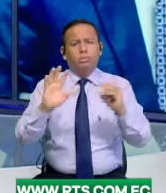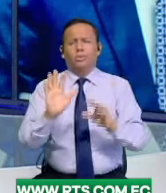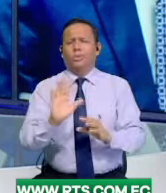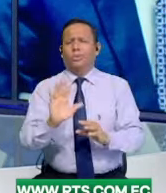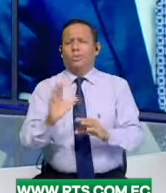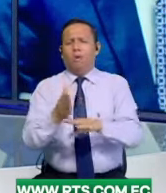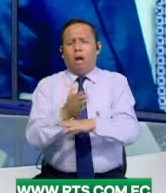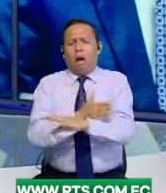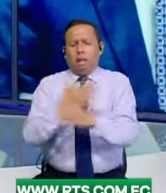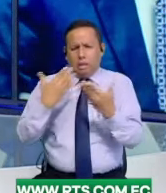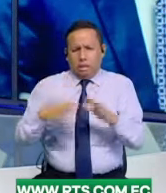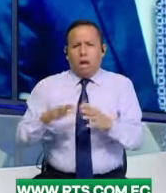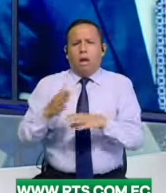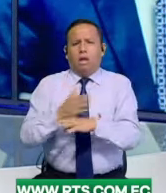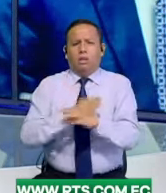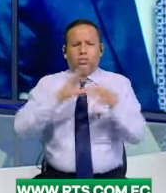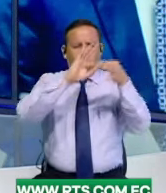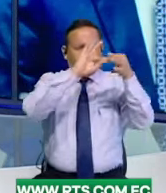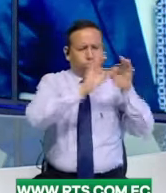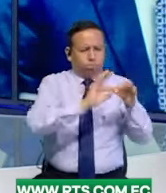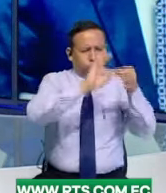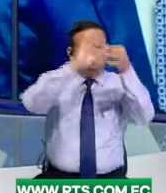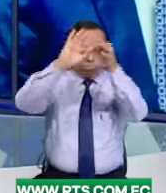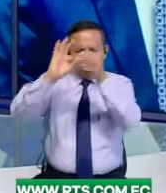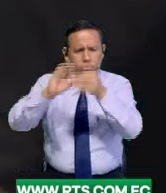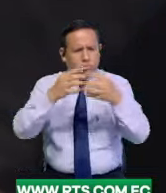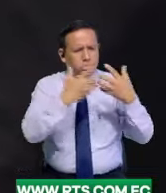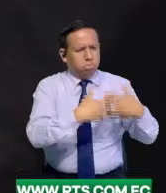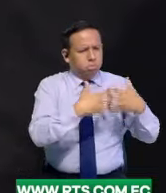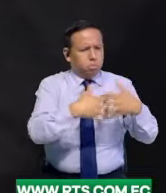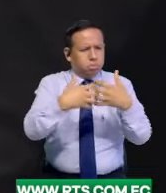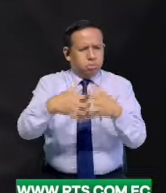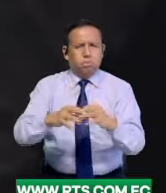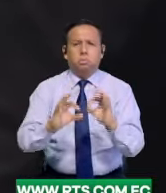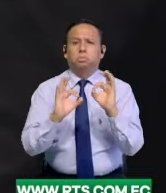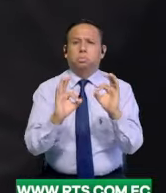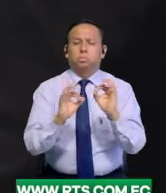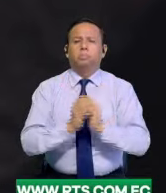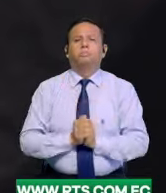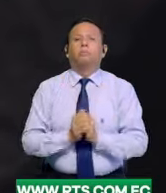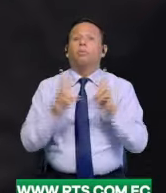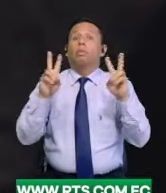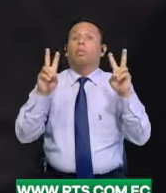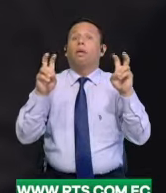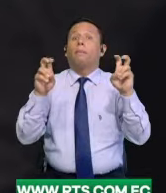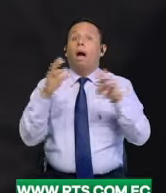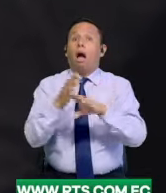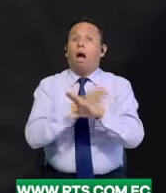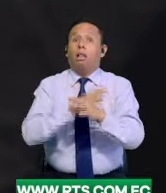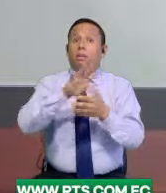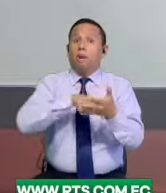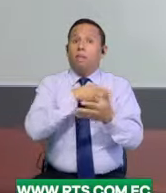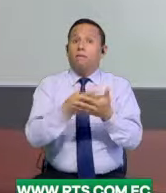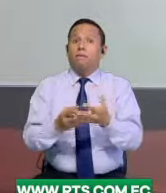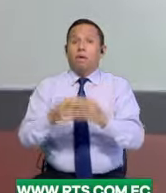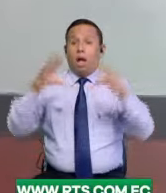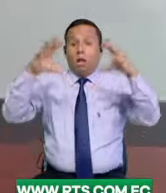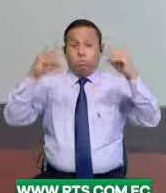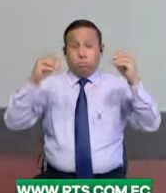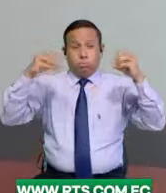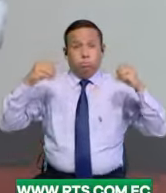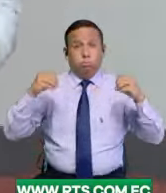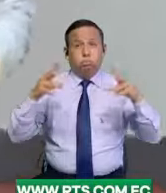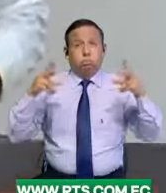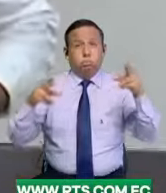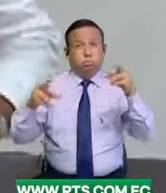generación de las centrales hidroeléctricas el riesgo de cortes programados ya no existe aseguró